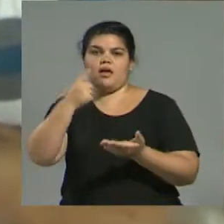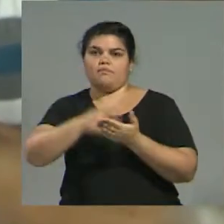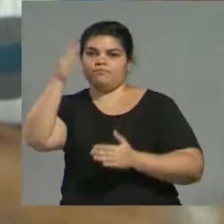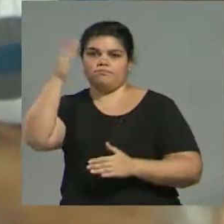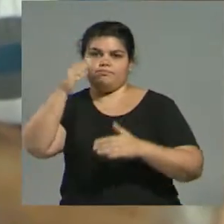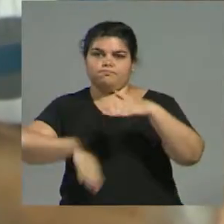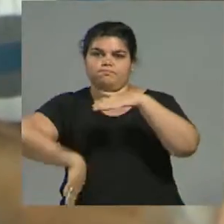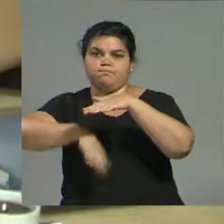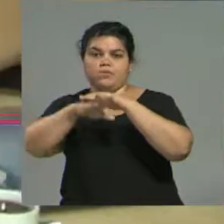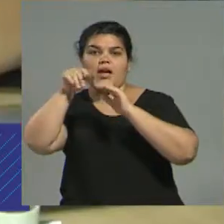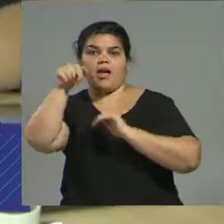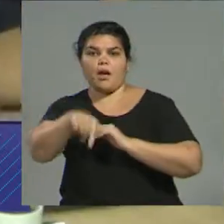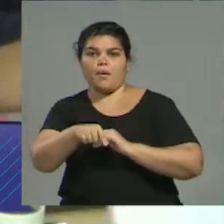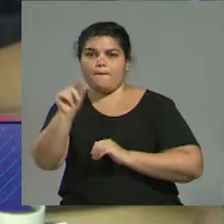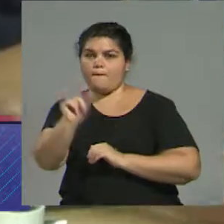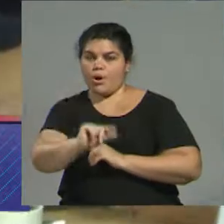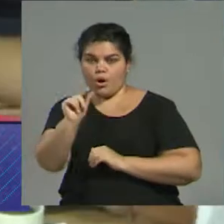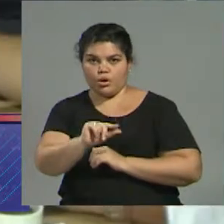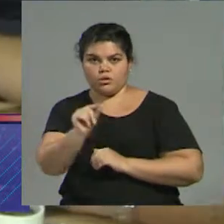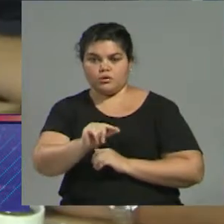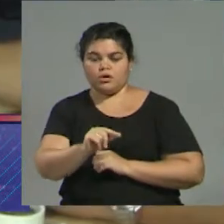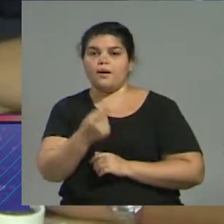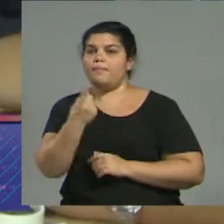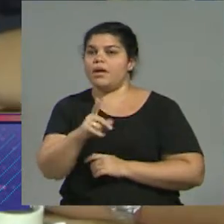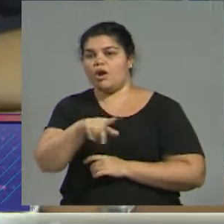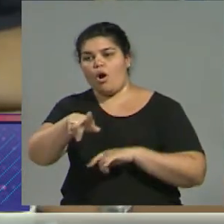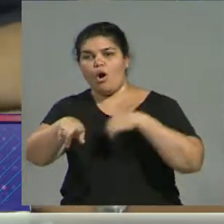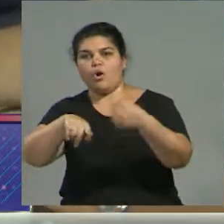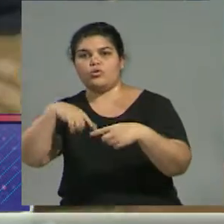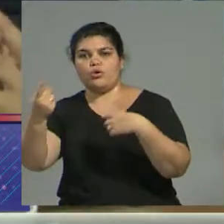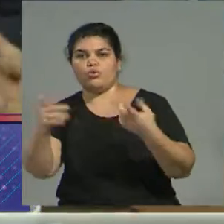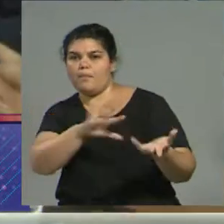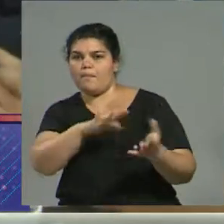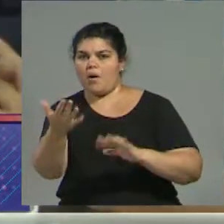este año y la mayoría de los empleadores buscan cerrar en torno a un